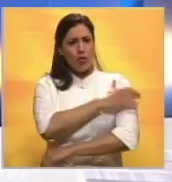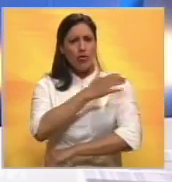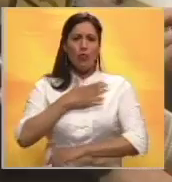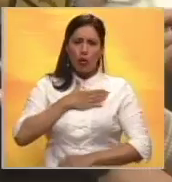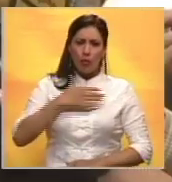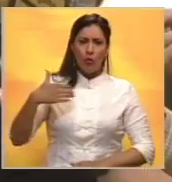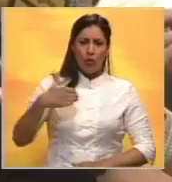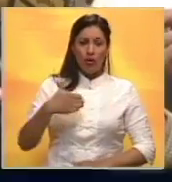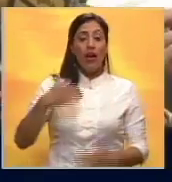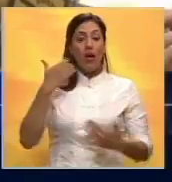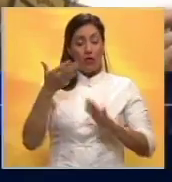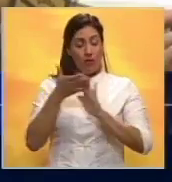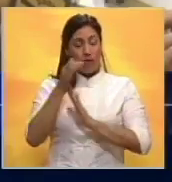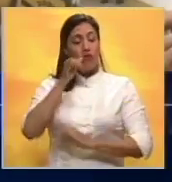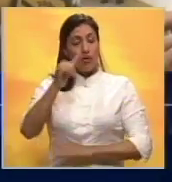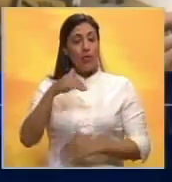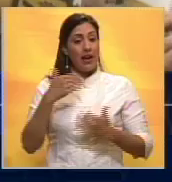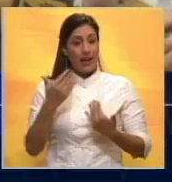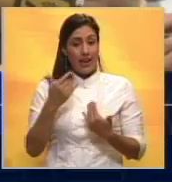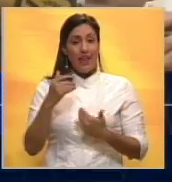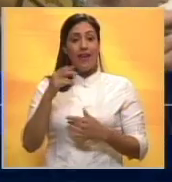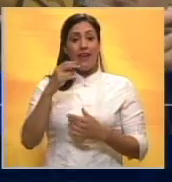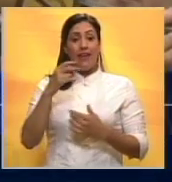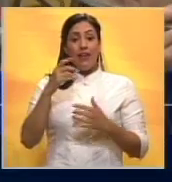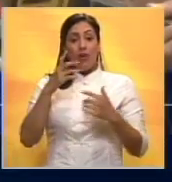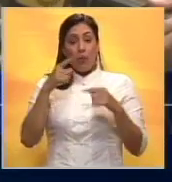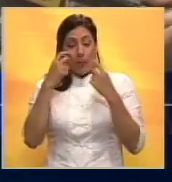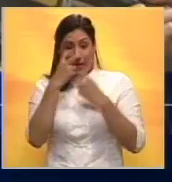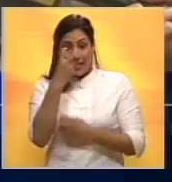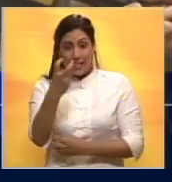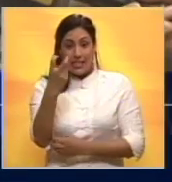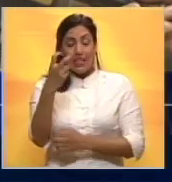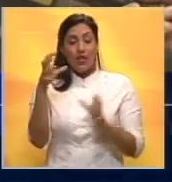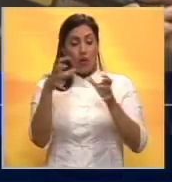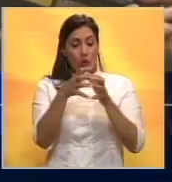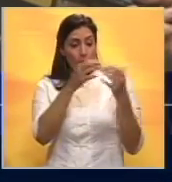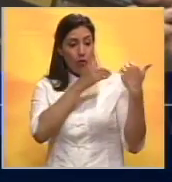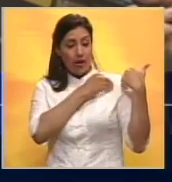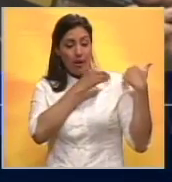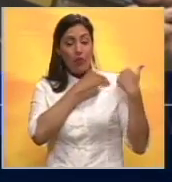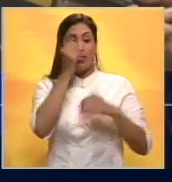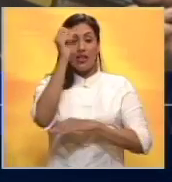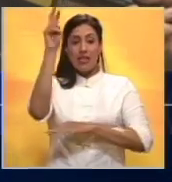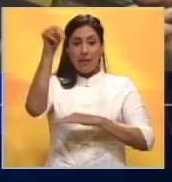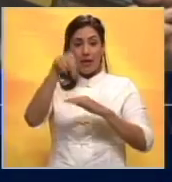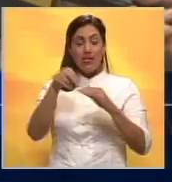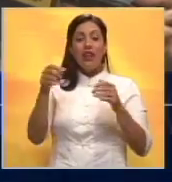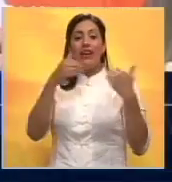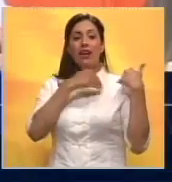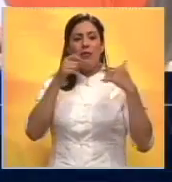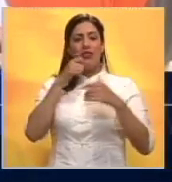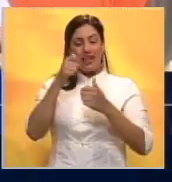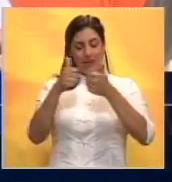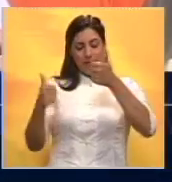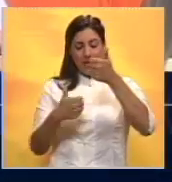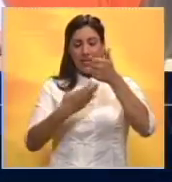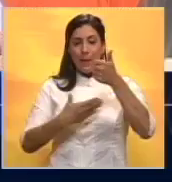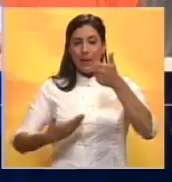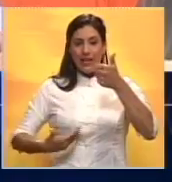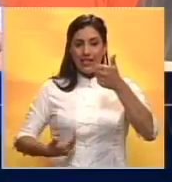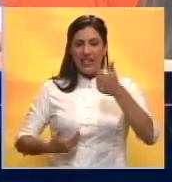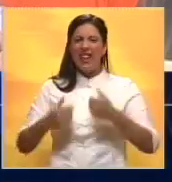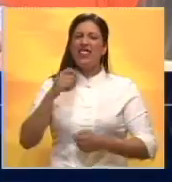unidad florido informó que la la visita de la delegación de la asamblea encabezada por el vicepresidente del parlamento